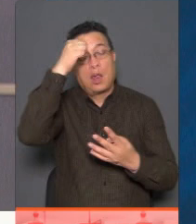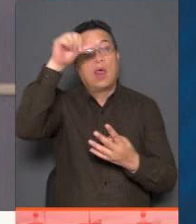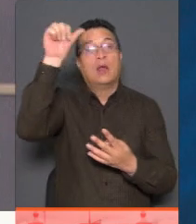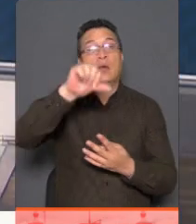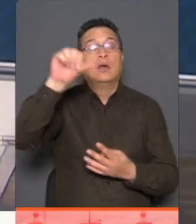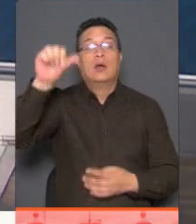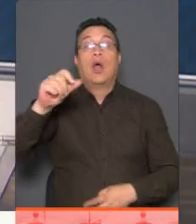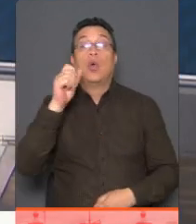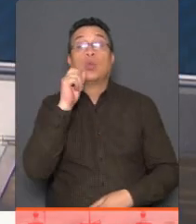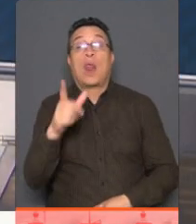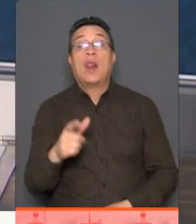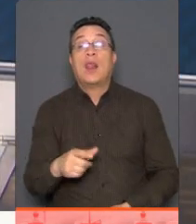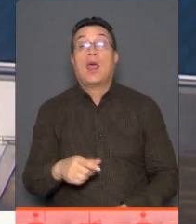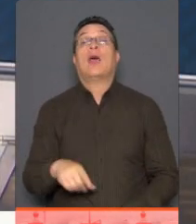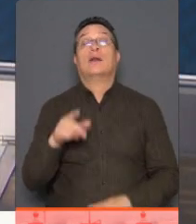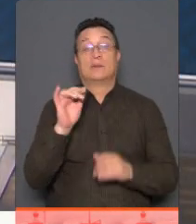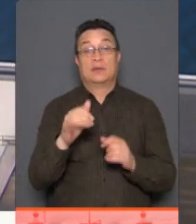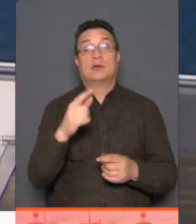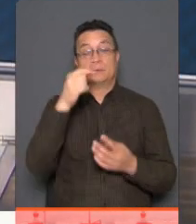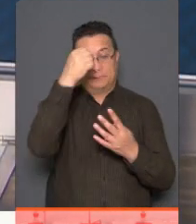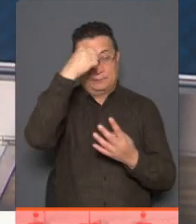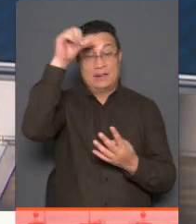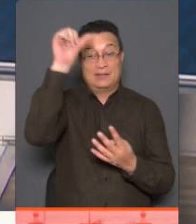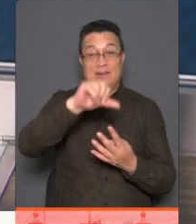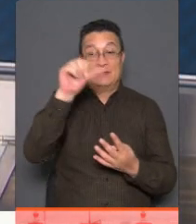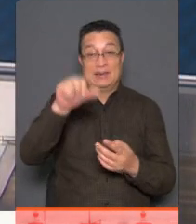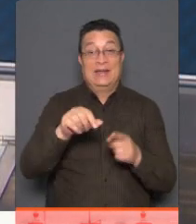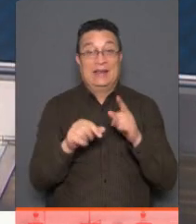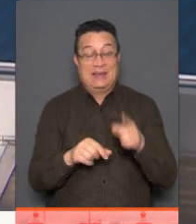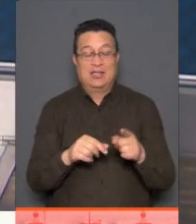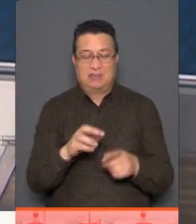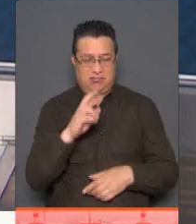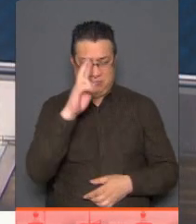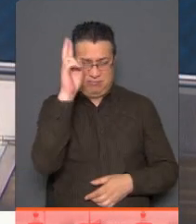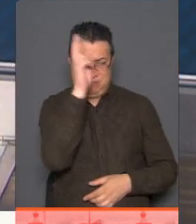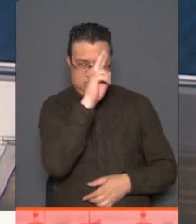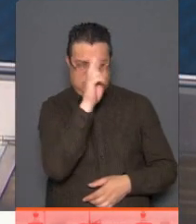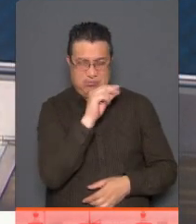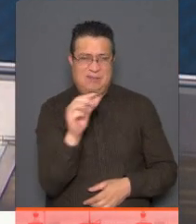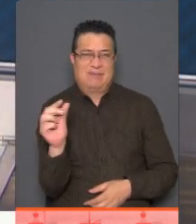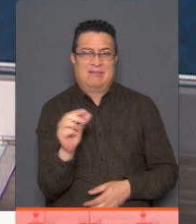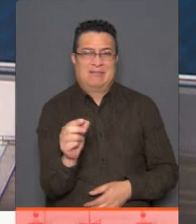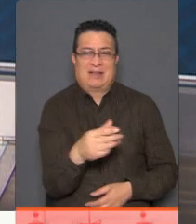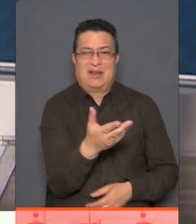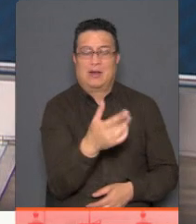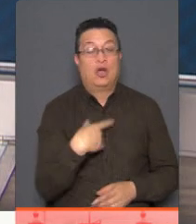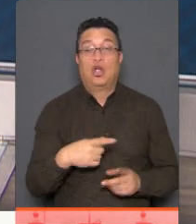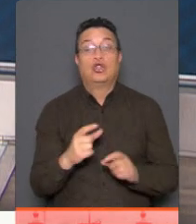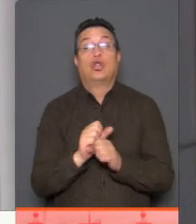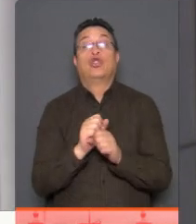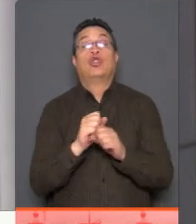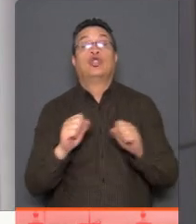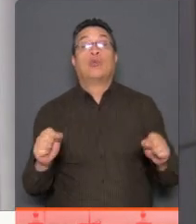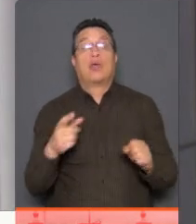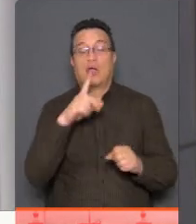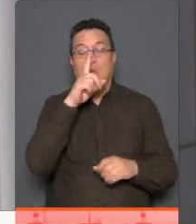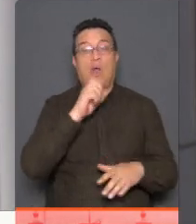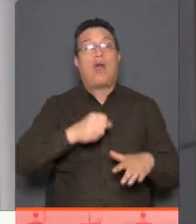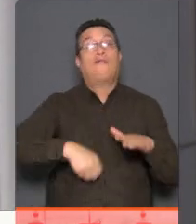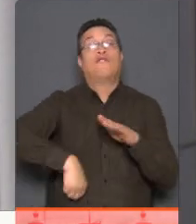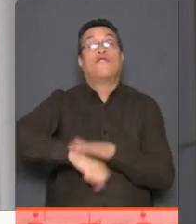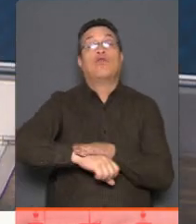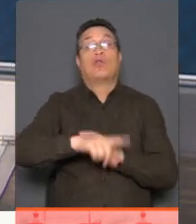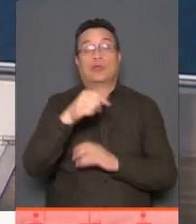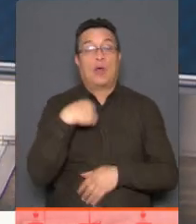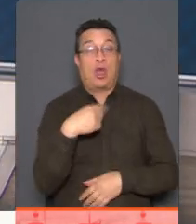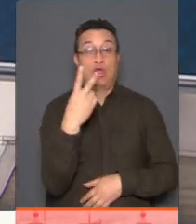que en el fondo estas son sanciones, perdóname, Cristian, son ridículas. Uh-huh. Uno no puede hacer, lamentablemente, como en el fútbol, porque tenemos un